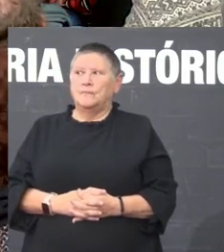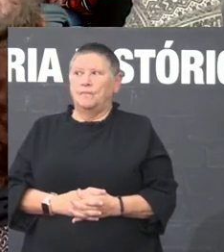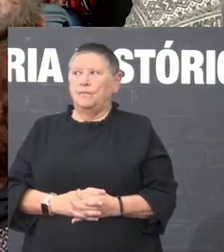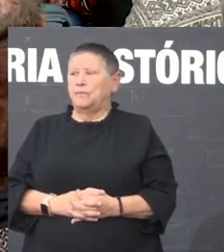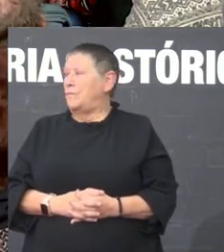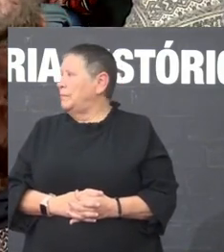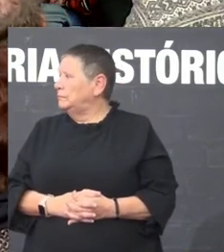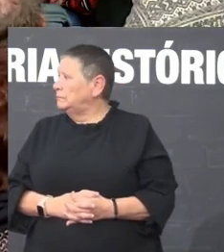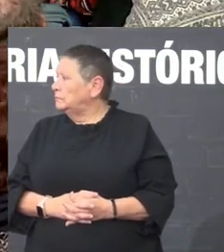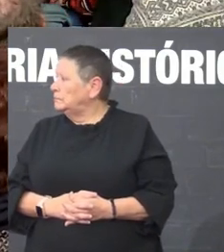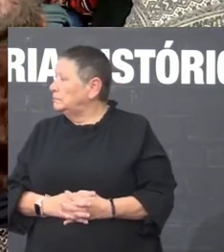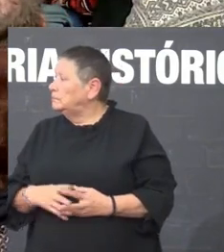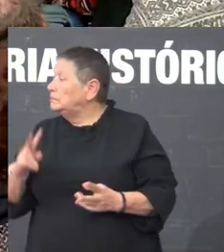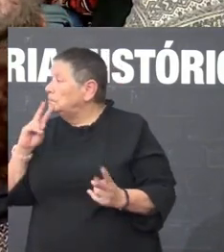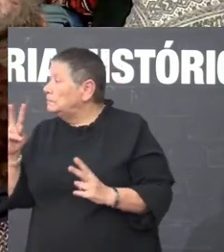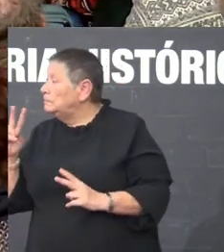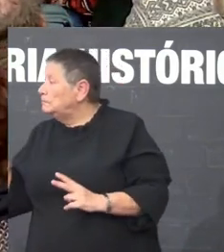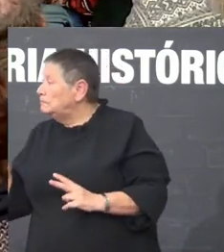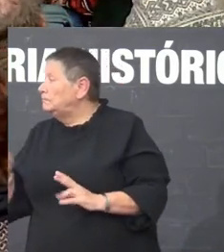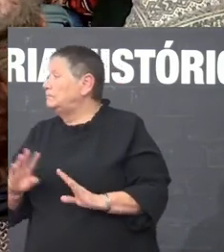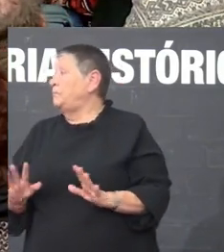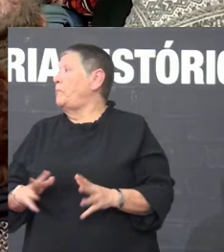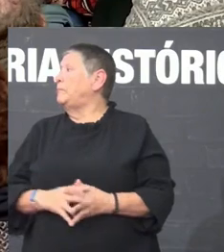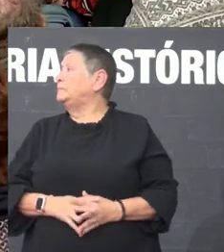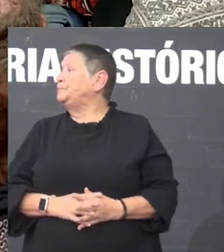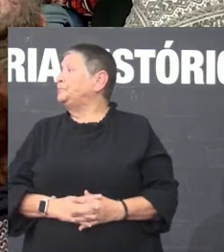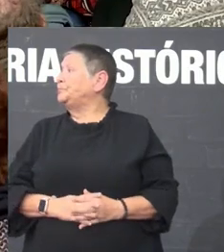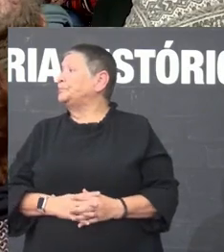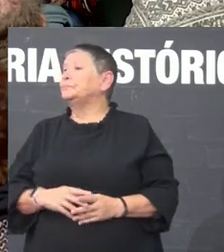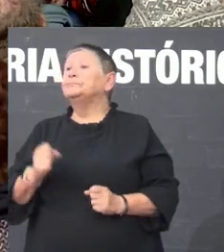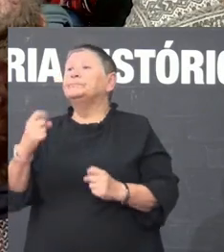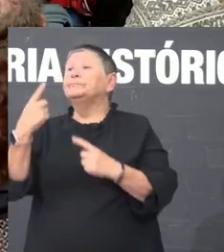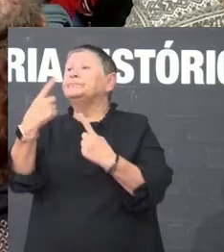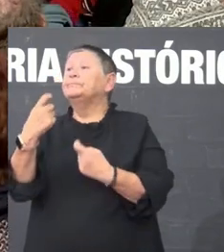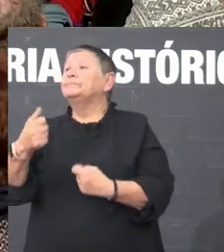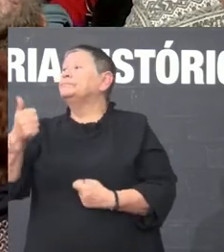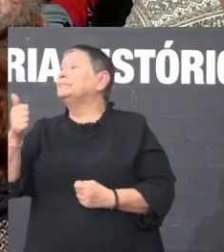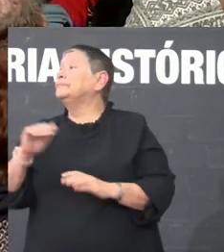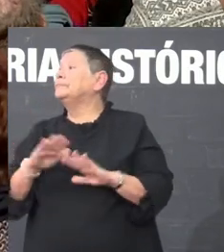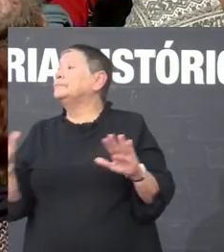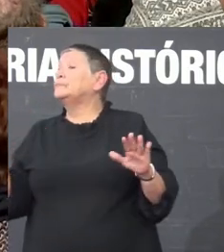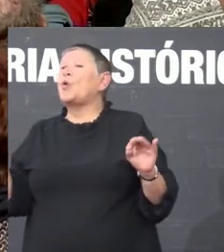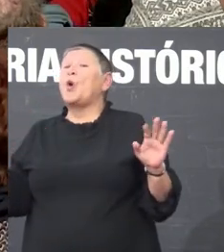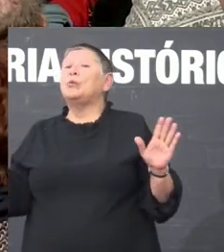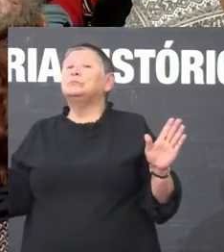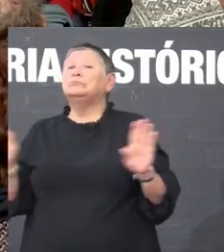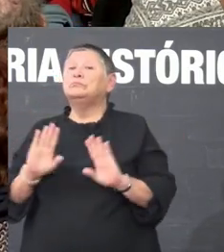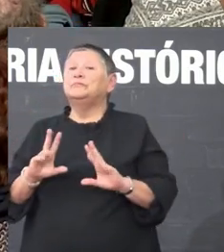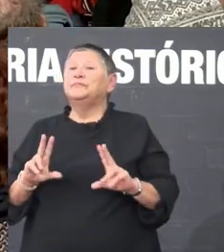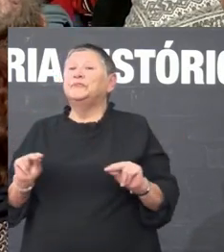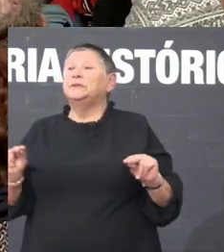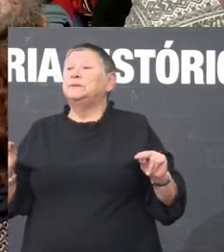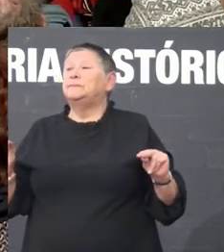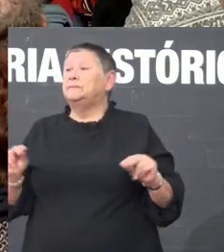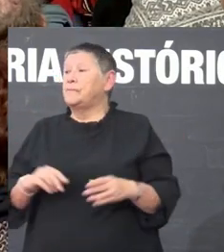Sí, ¿queréis apuntar algo vos? No, está bien. ¿Alguna pregunta más? Esa concluimos.